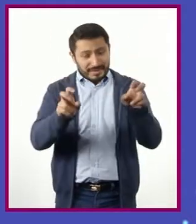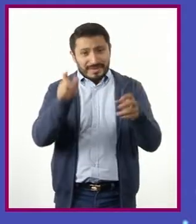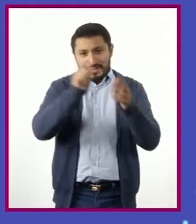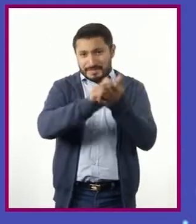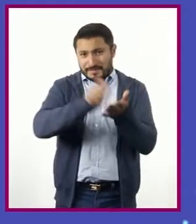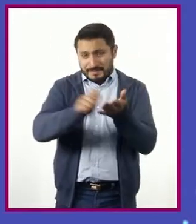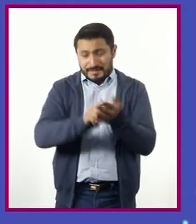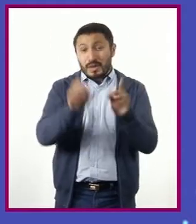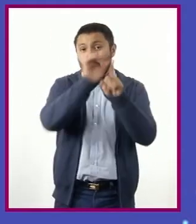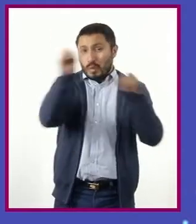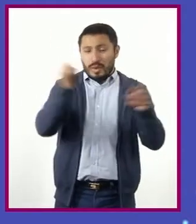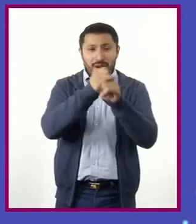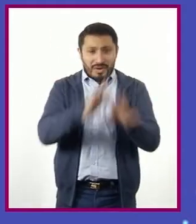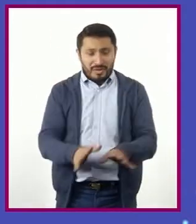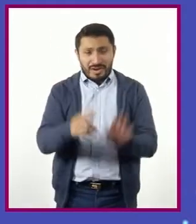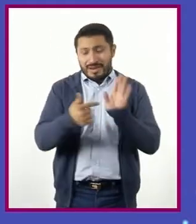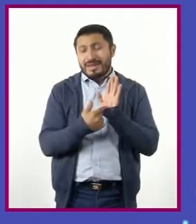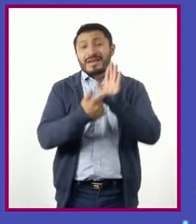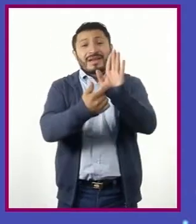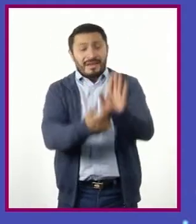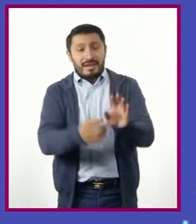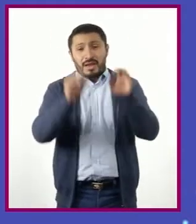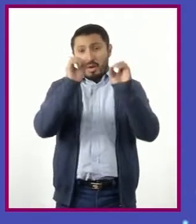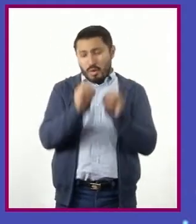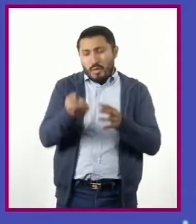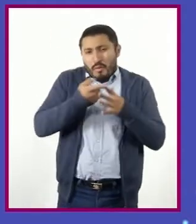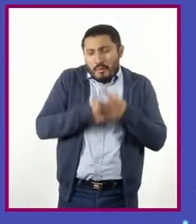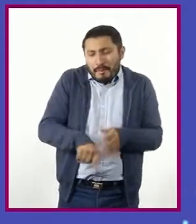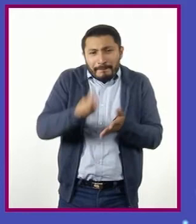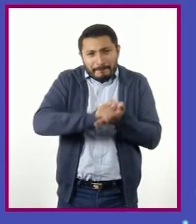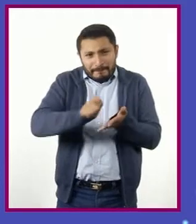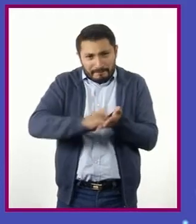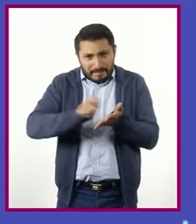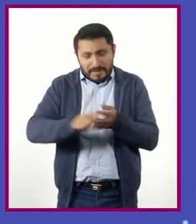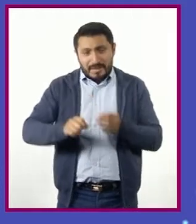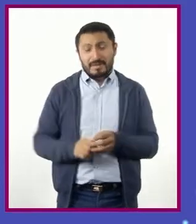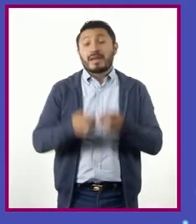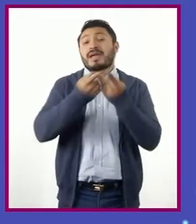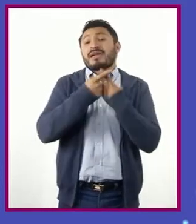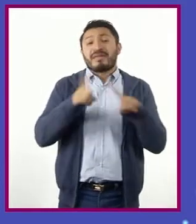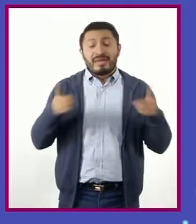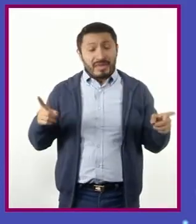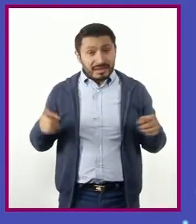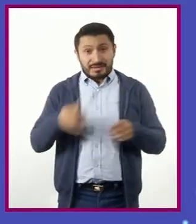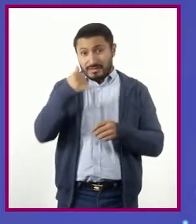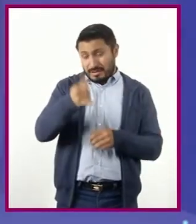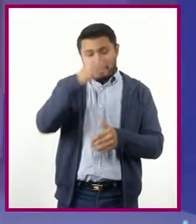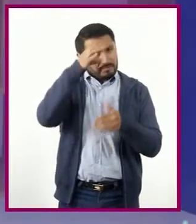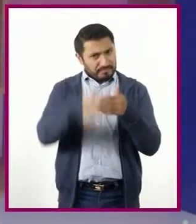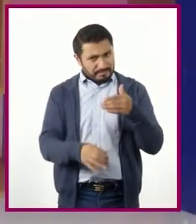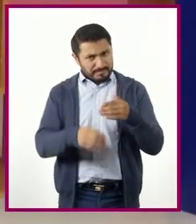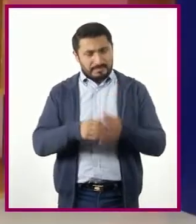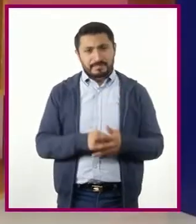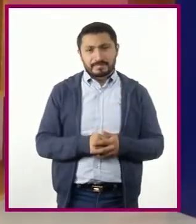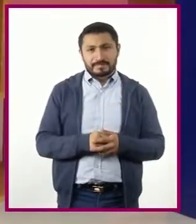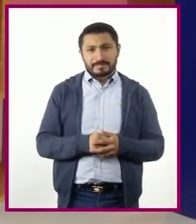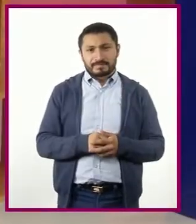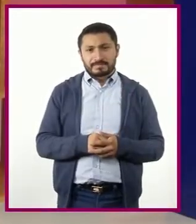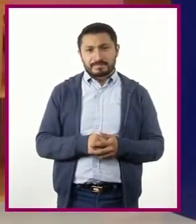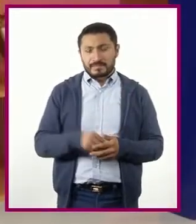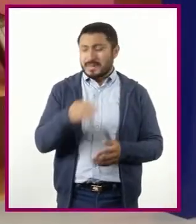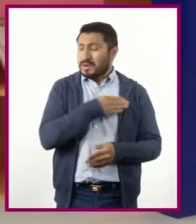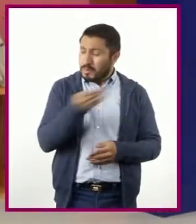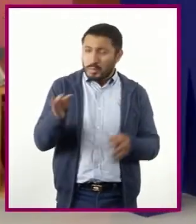la información con una presentación o introducción, un desarrollo y las conclusiones. Una